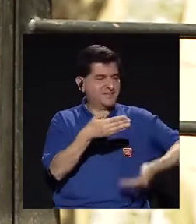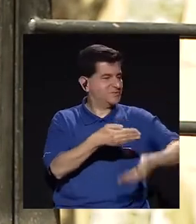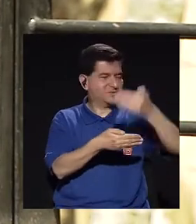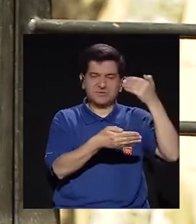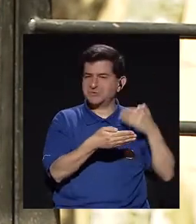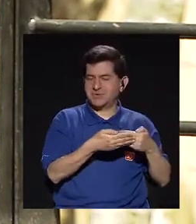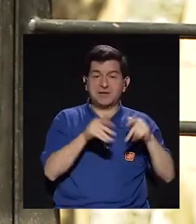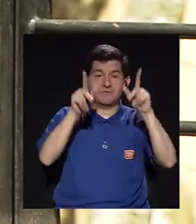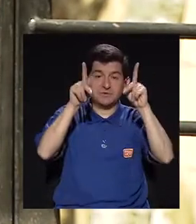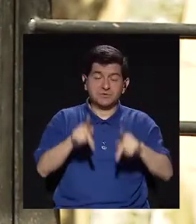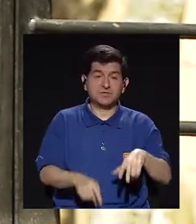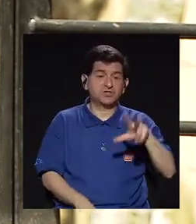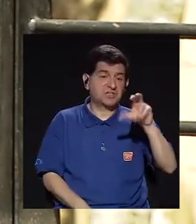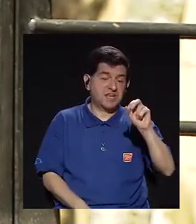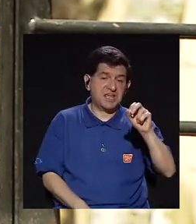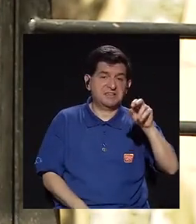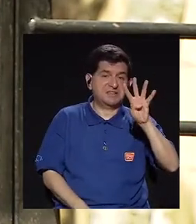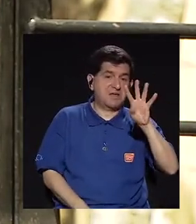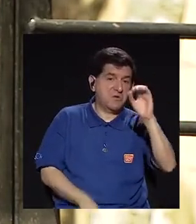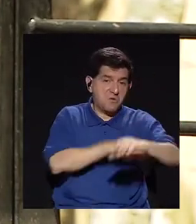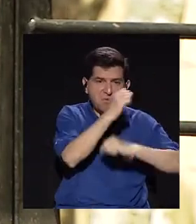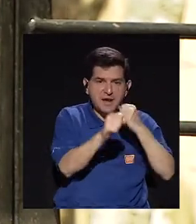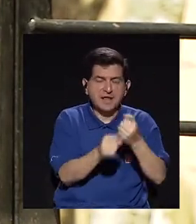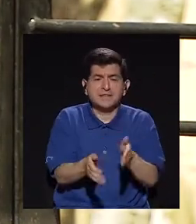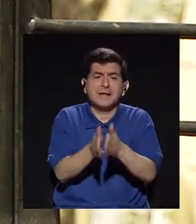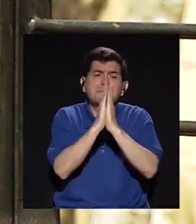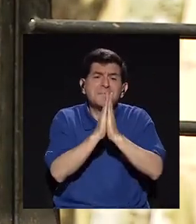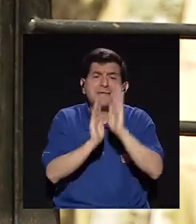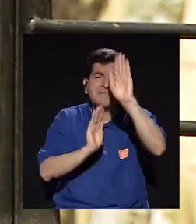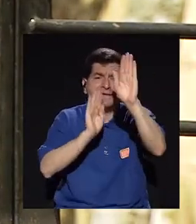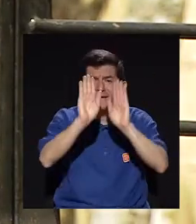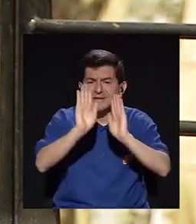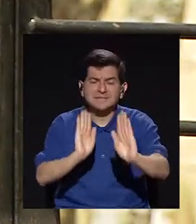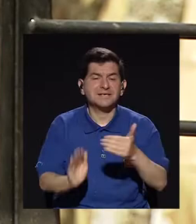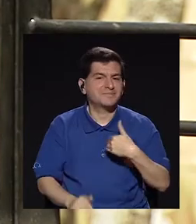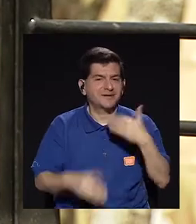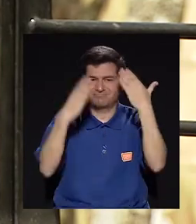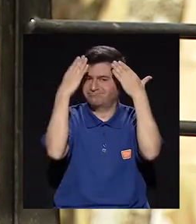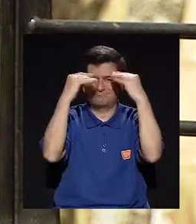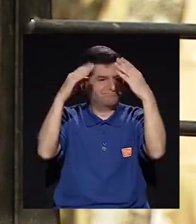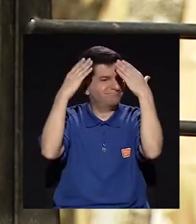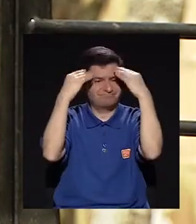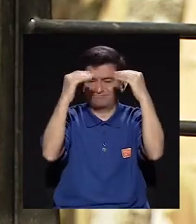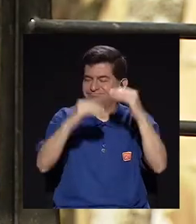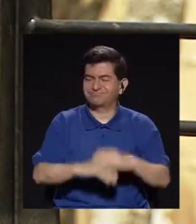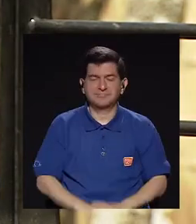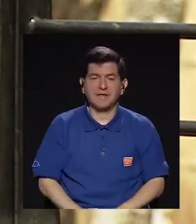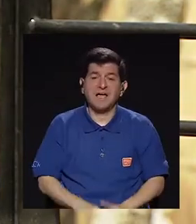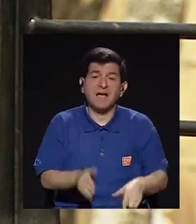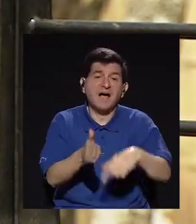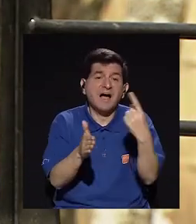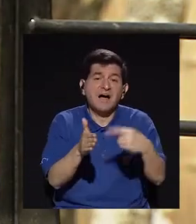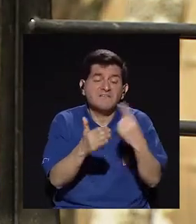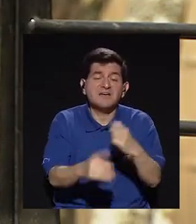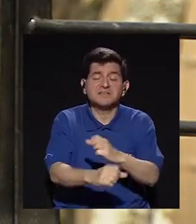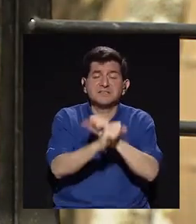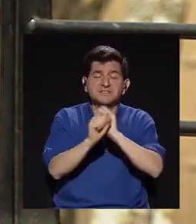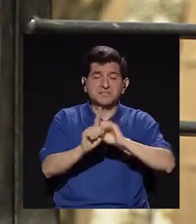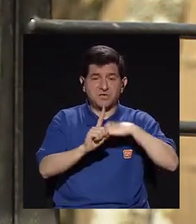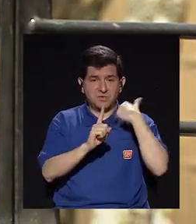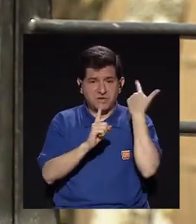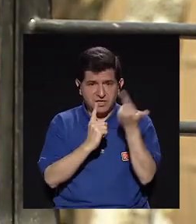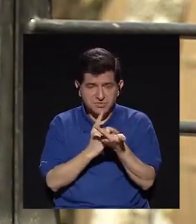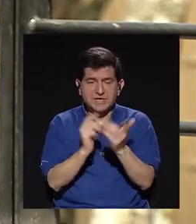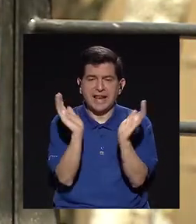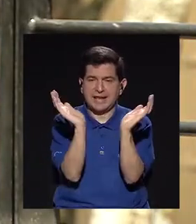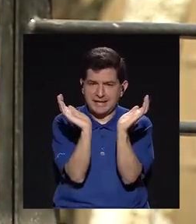registros previos. Hay personas de 30, 40 años que llegan por su esquema y no tenemos información. A veces puede ser que en la Seguridad